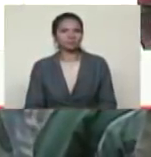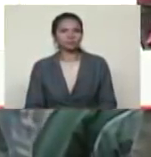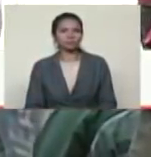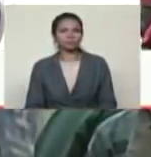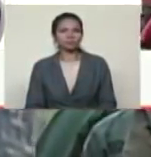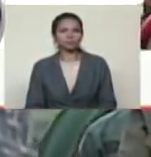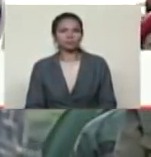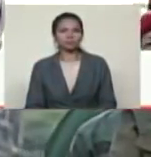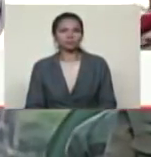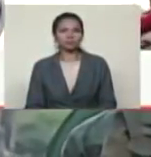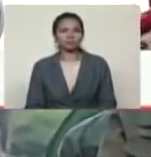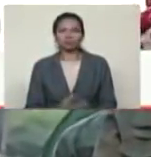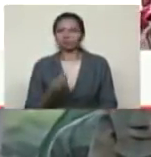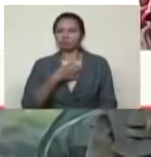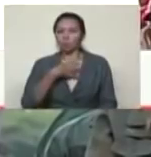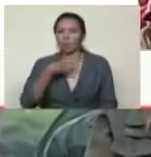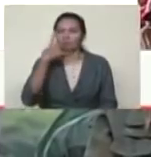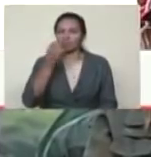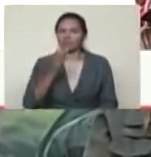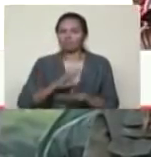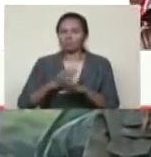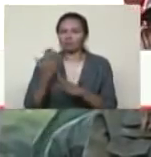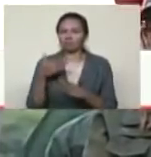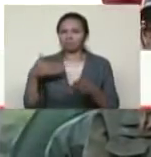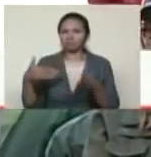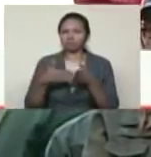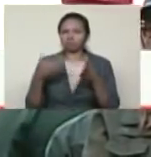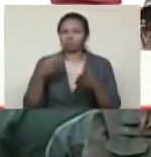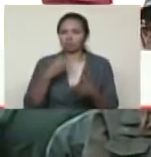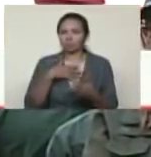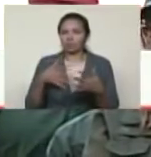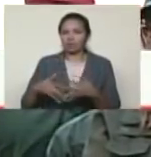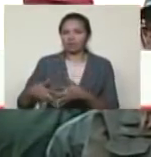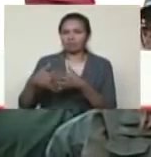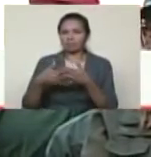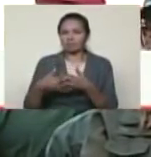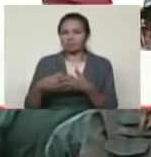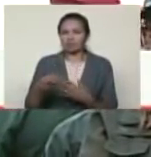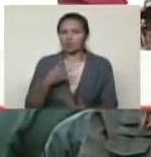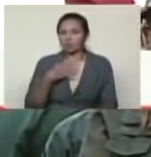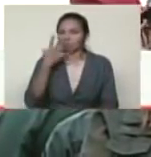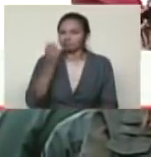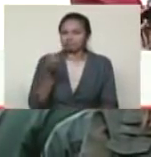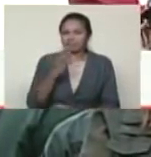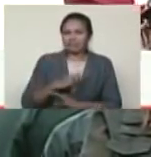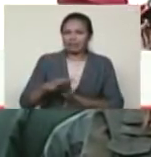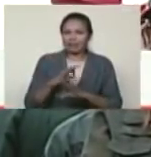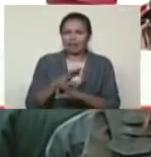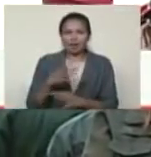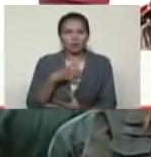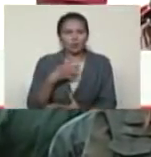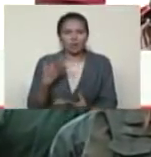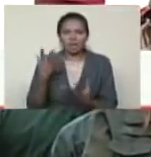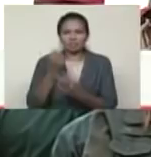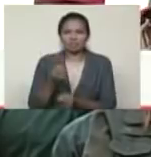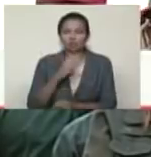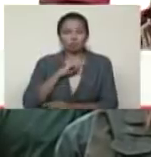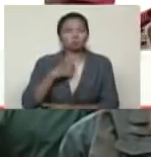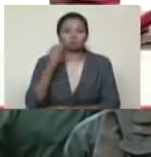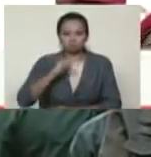No pueden entender por qué no han podido en el imperio. No pueden entender por qué no podrán. Nosotros sí lo